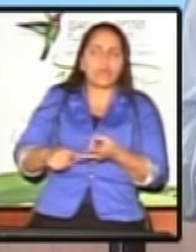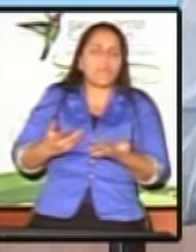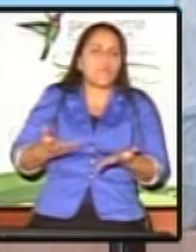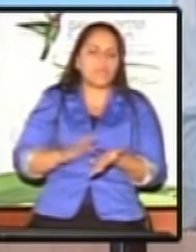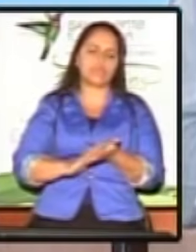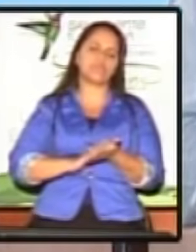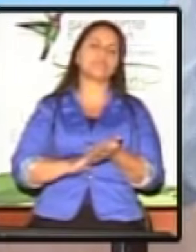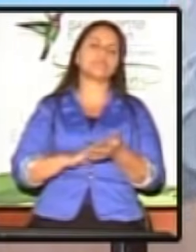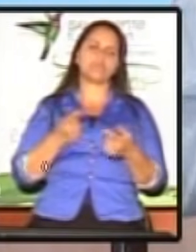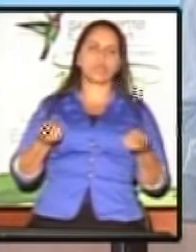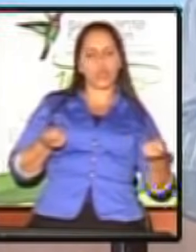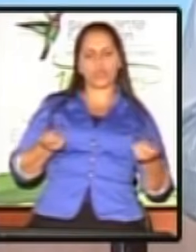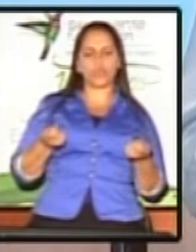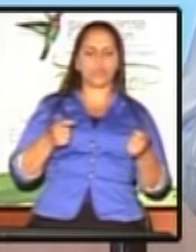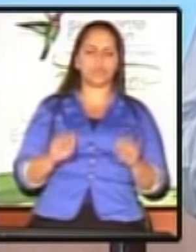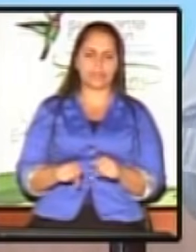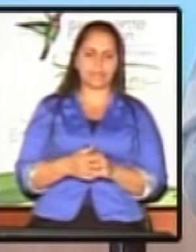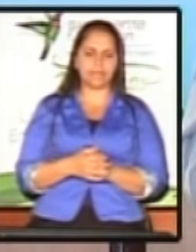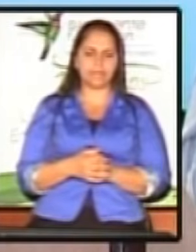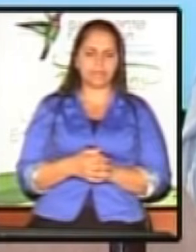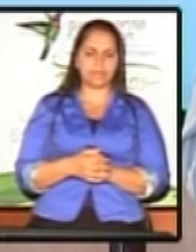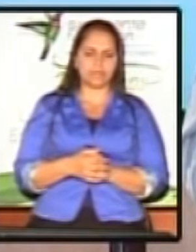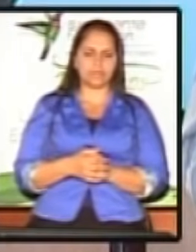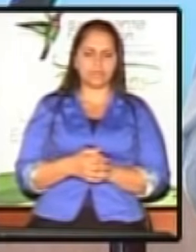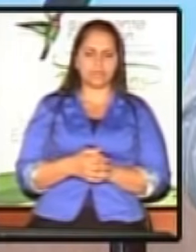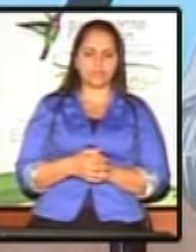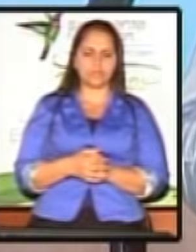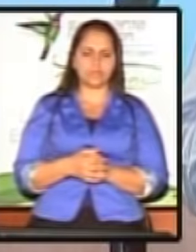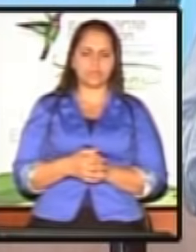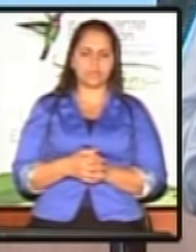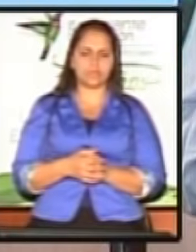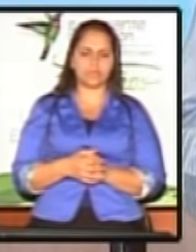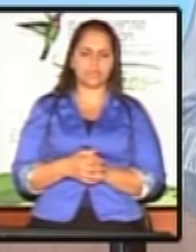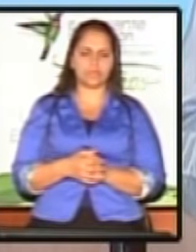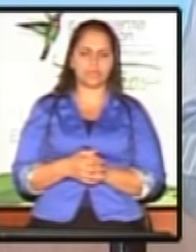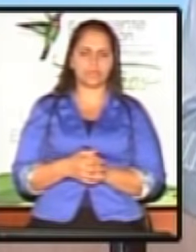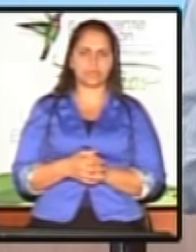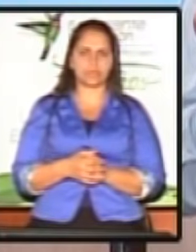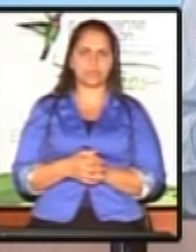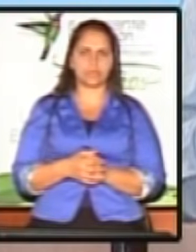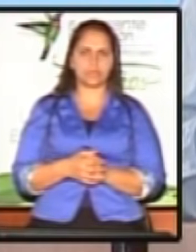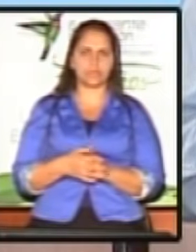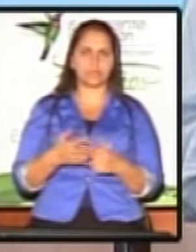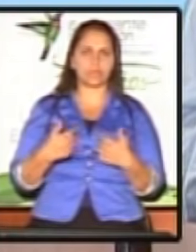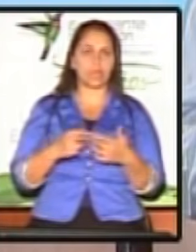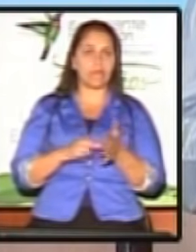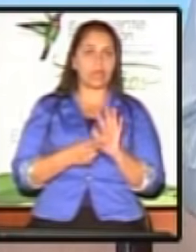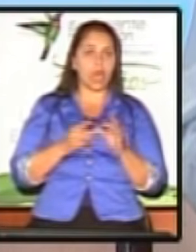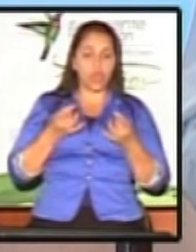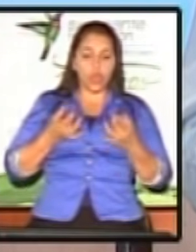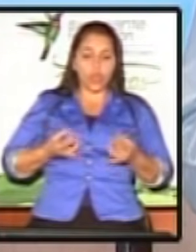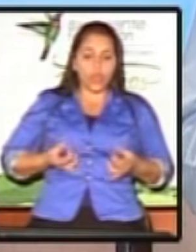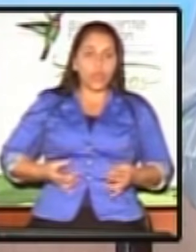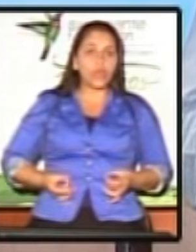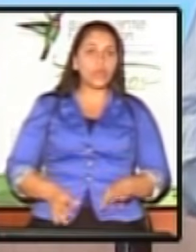ahí se puede manejar. Ese es un punto. Y la otra situación es, el dolor no necesariamente es al final de la vida, y hay